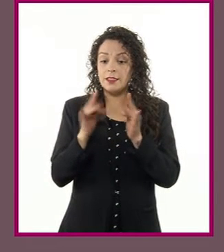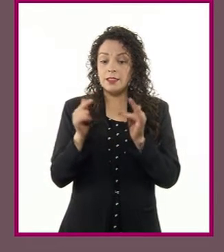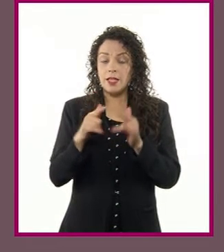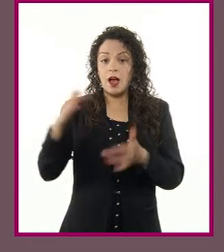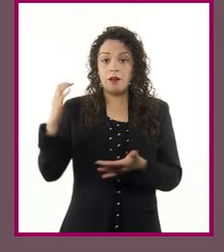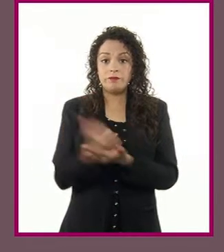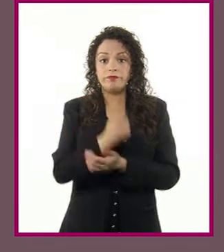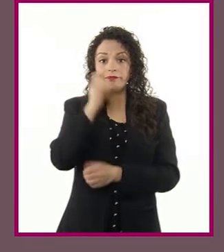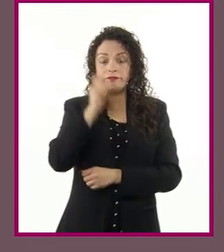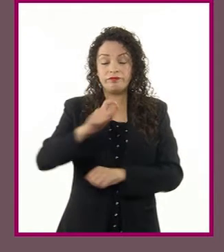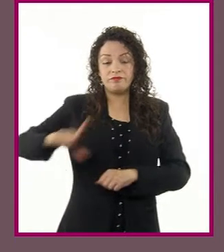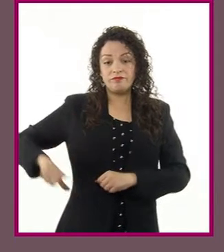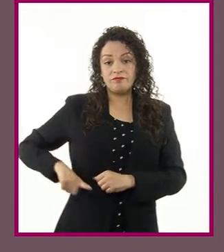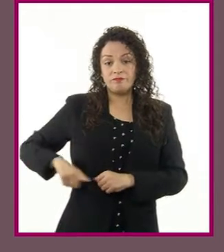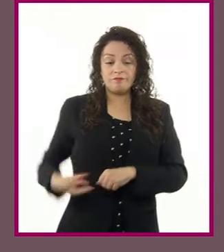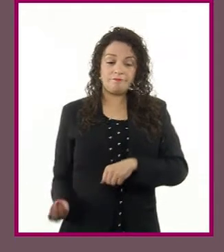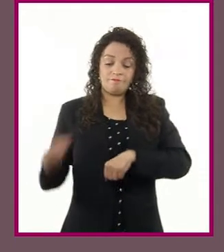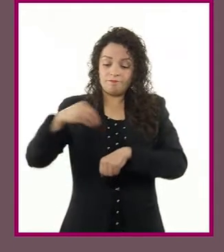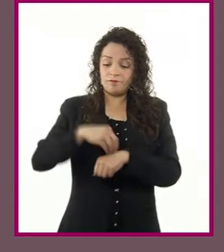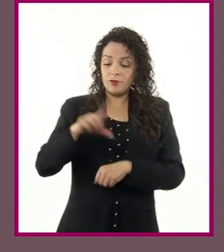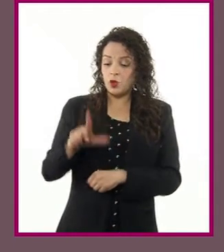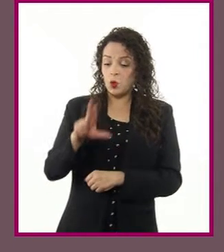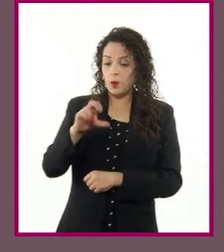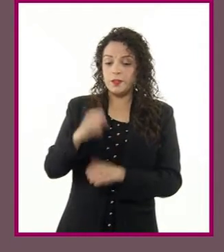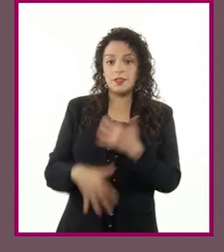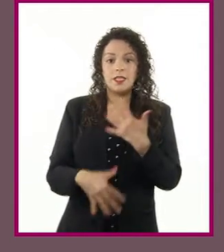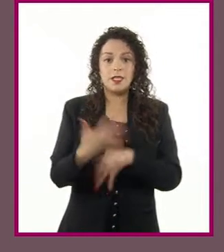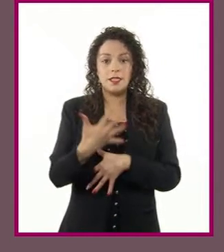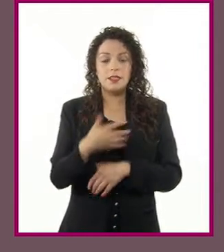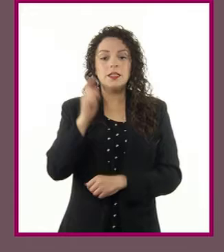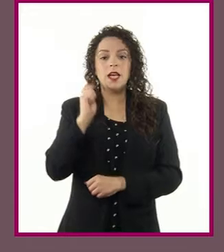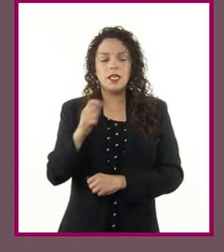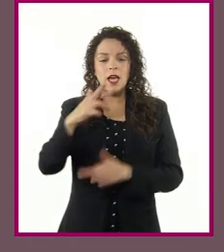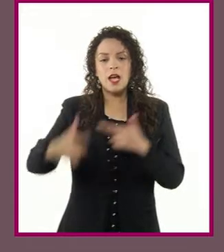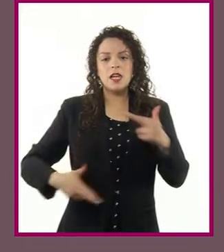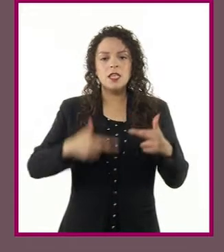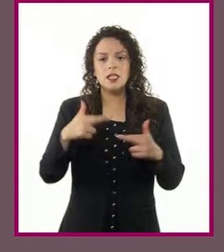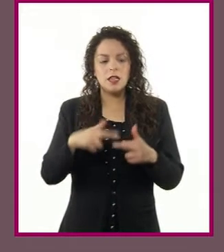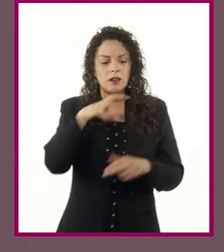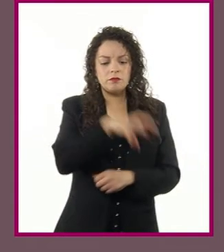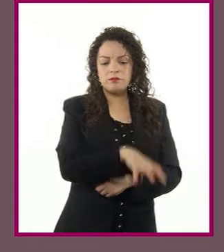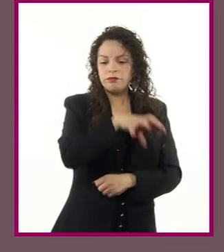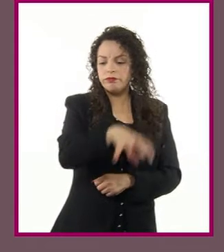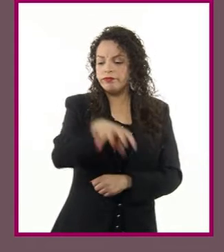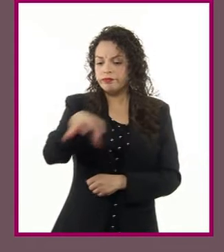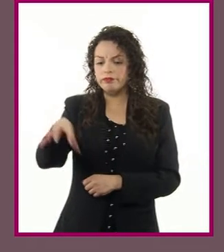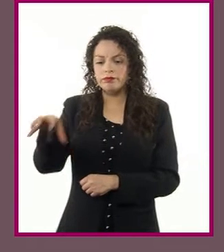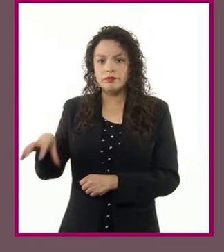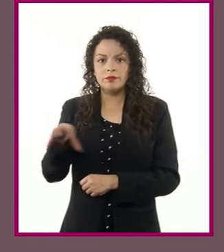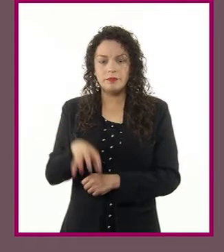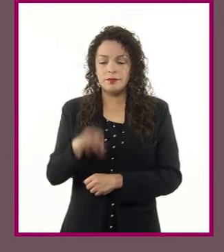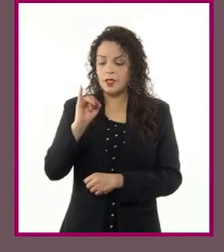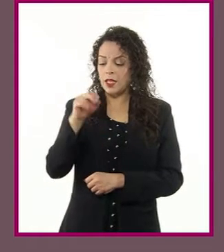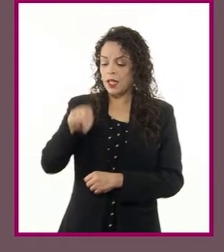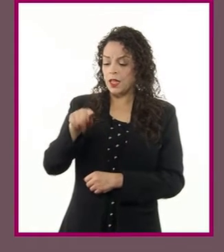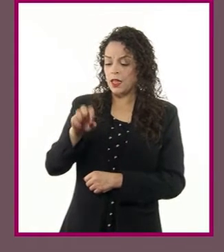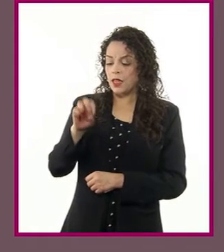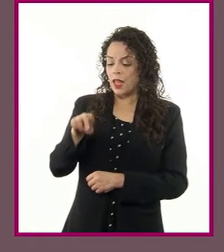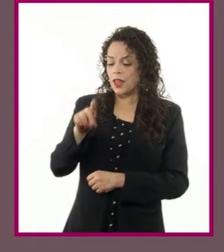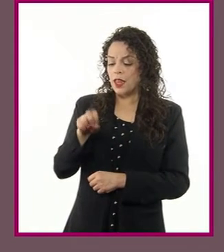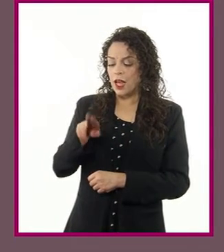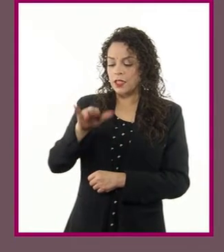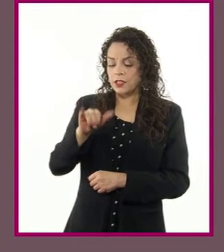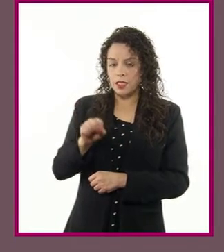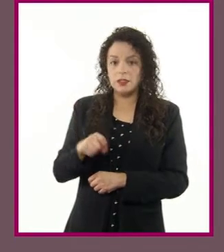de Luis XV fue la organización del país en regiones o intendencias. Los intendentes, nombrados por el